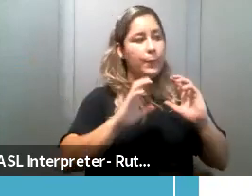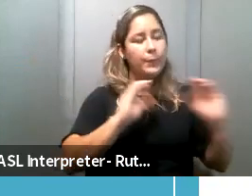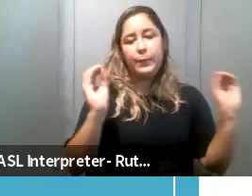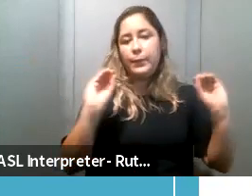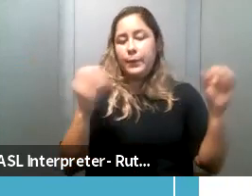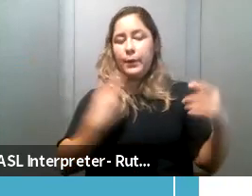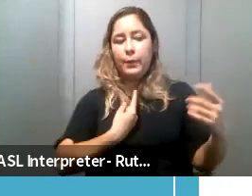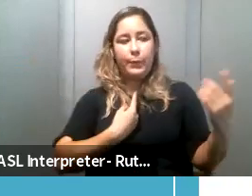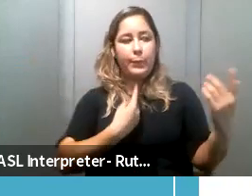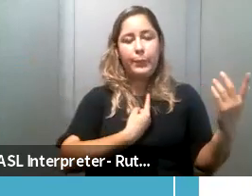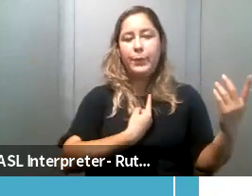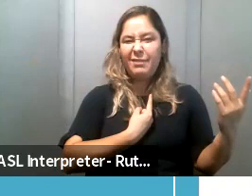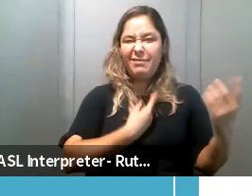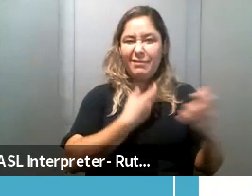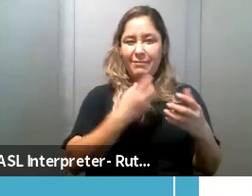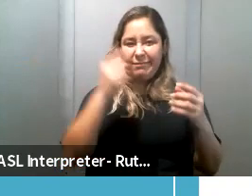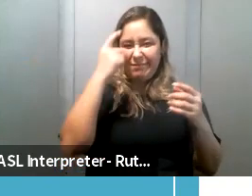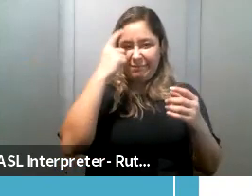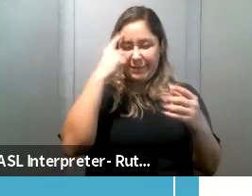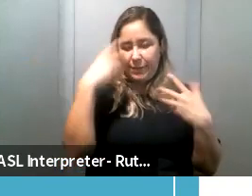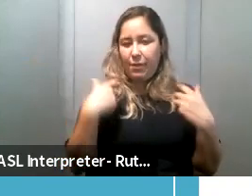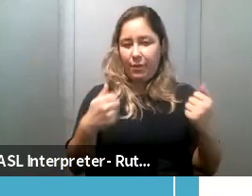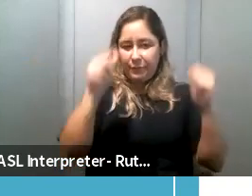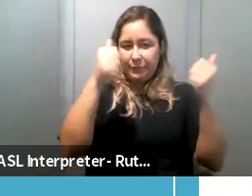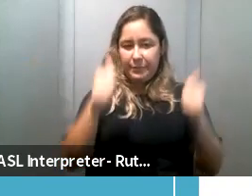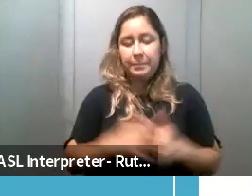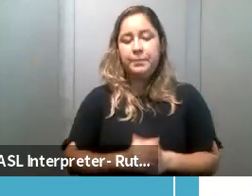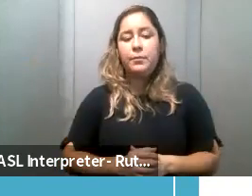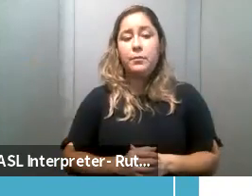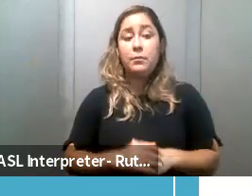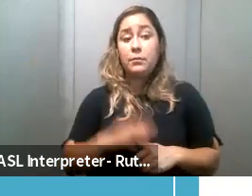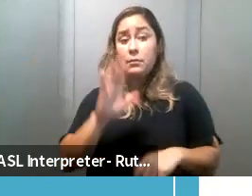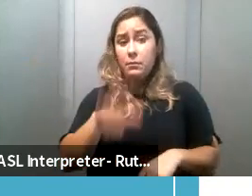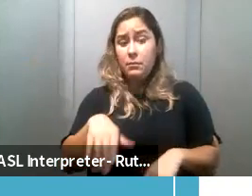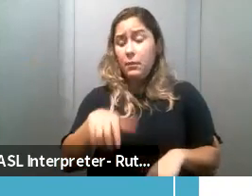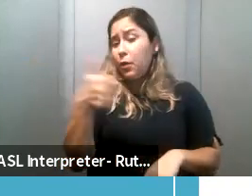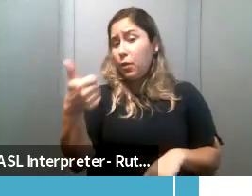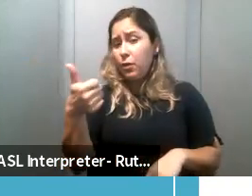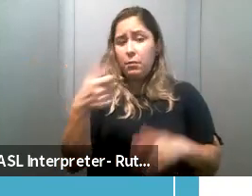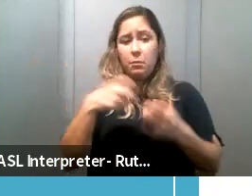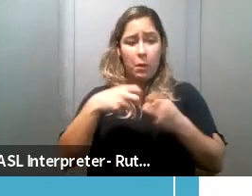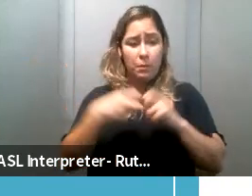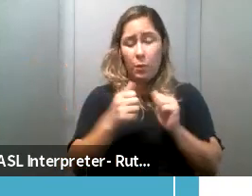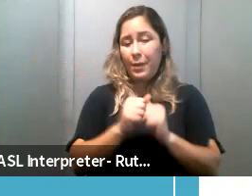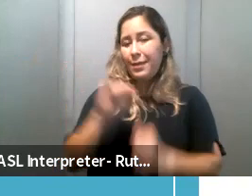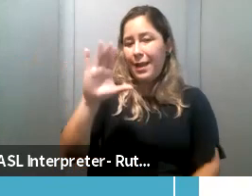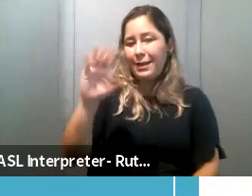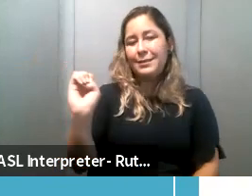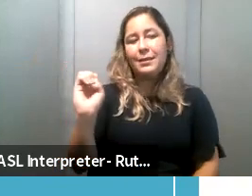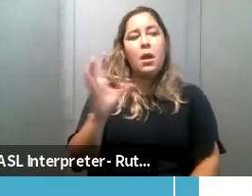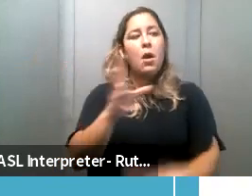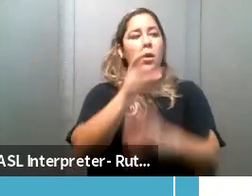Un gran problema siempre con ICE es que no hay información suficiente. ICE es la